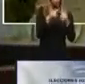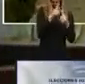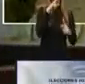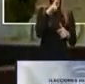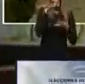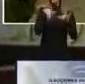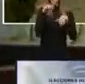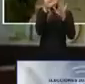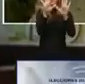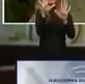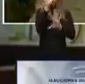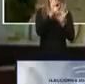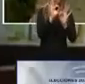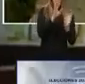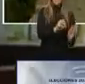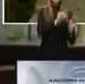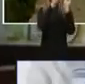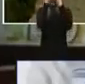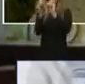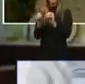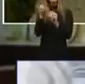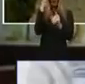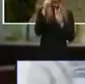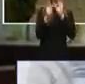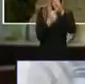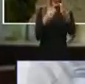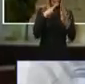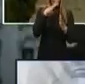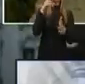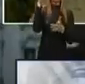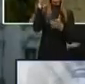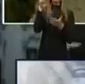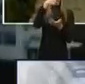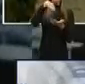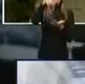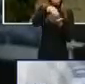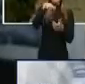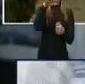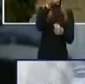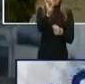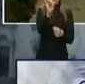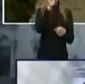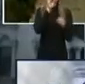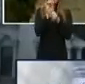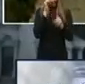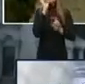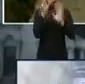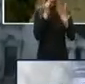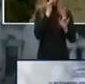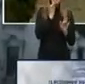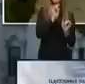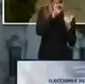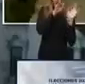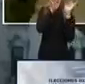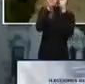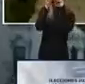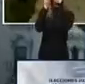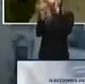se movilizaban a la Plaza de la Constitución. Mencionaron algunos que estuvieron yendo también a ese punto,